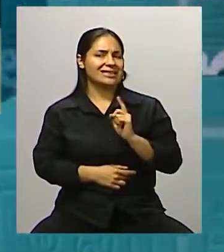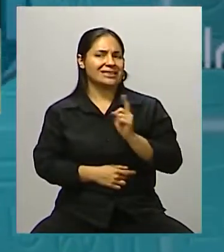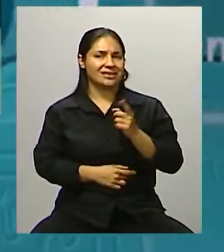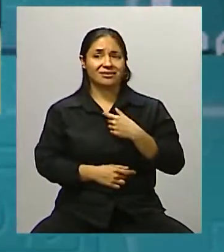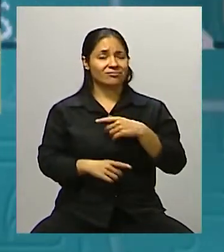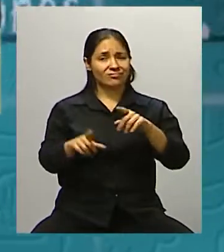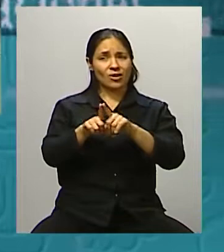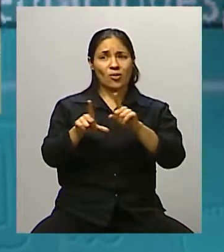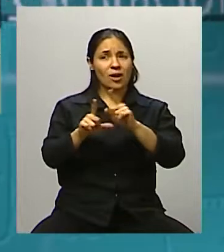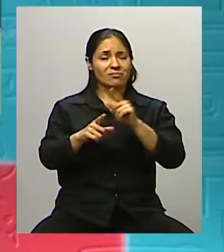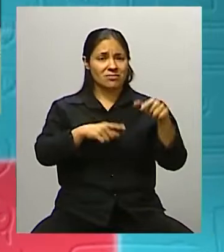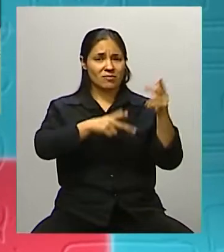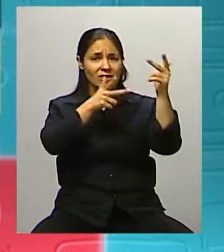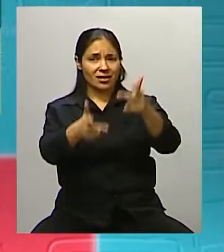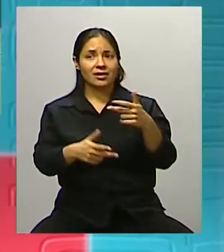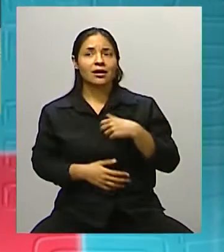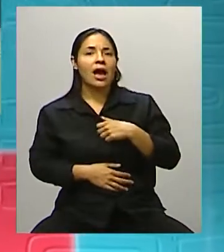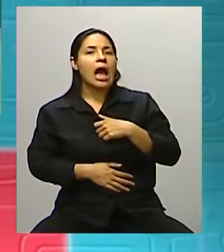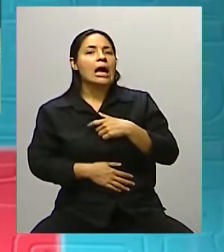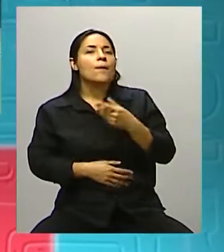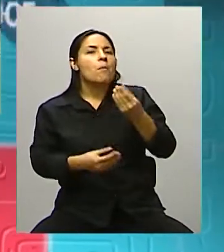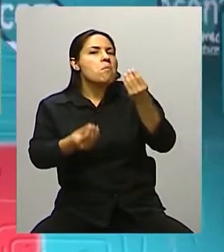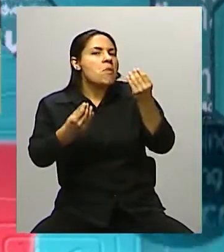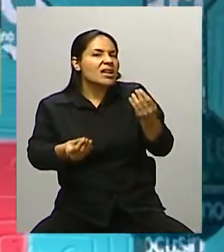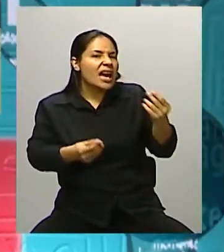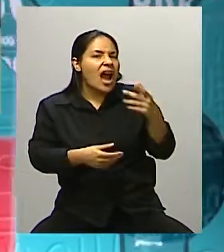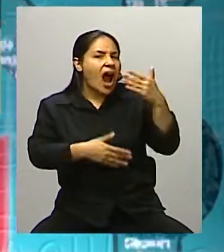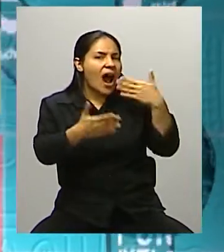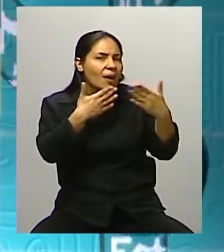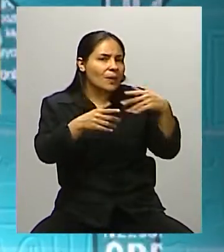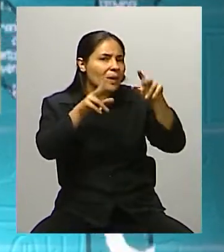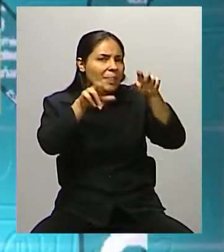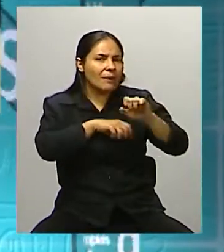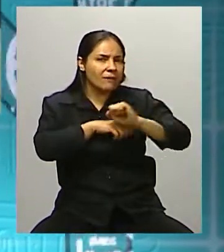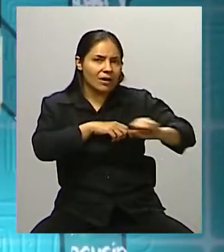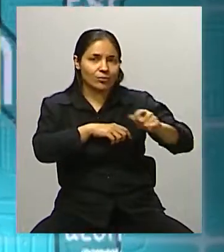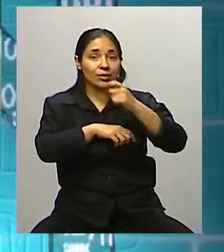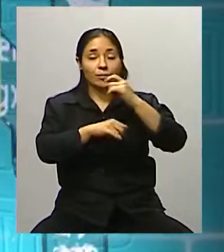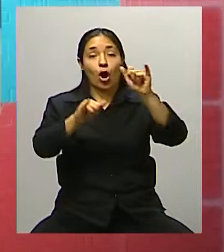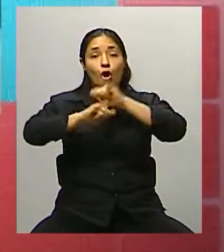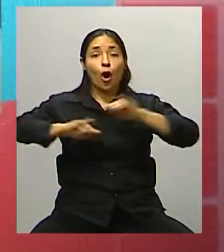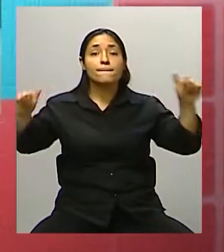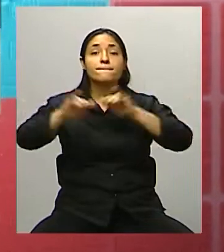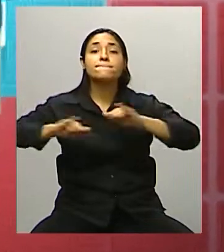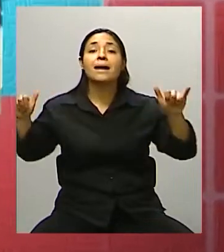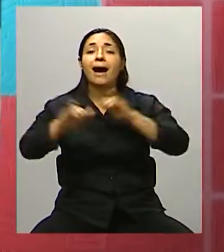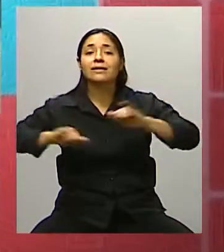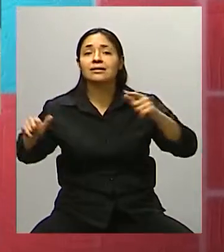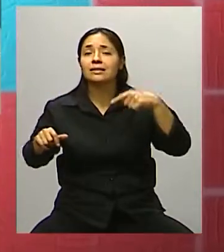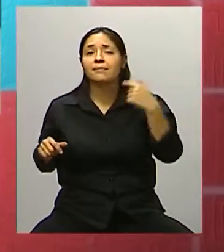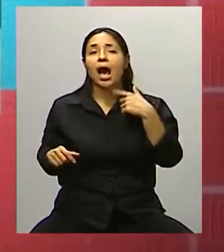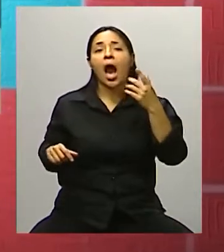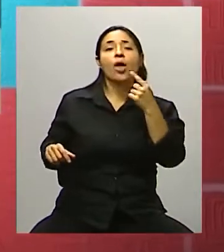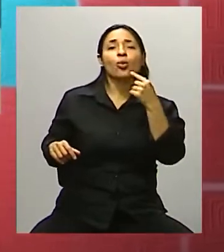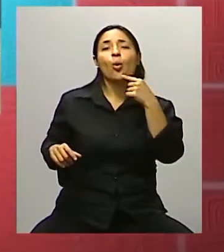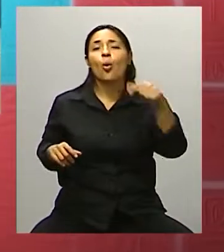eso. Entonces, ¿por qué se utiliza ese recurso? Digo, cuando incluso están en campaña de sembrar como sospechas a partir del